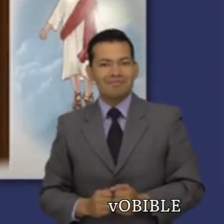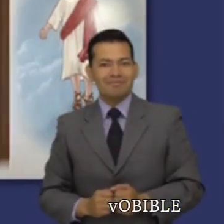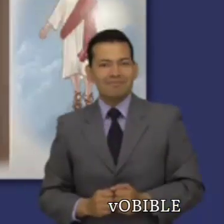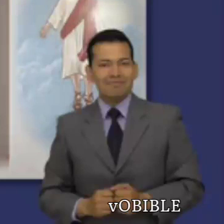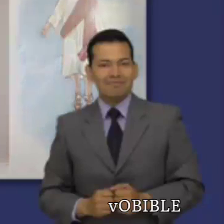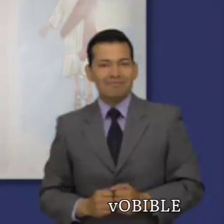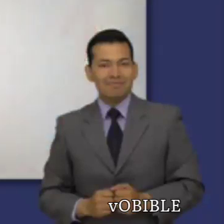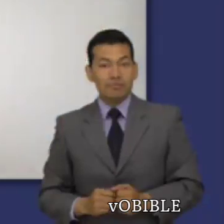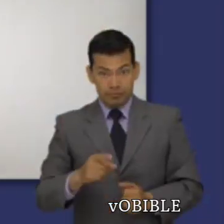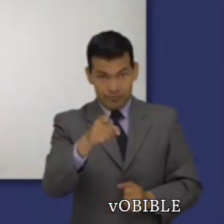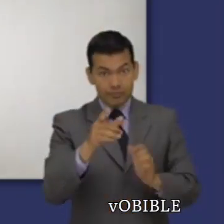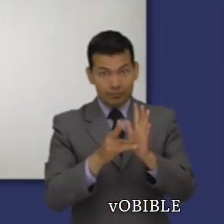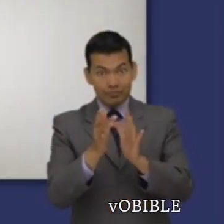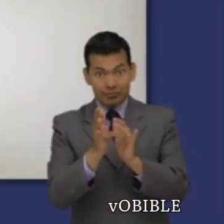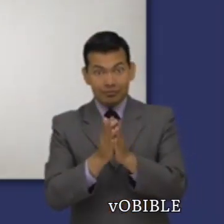cielo.